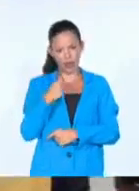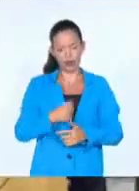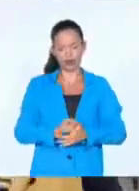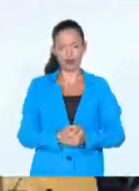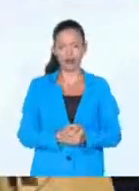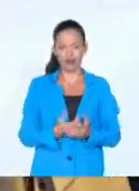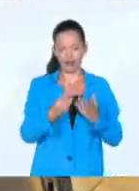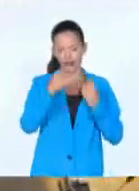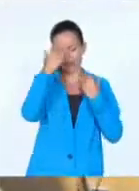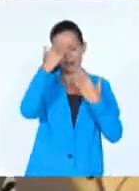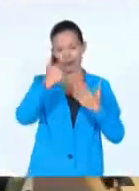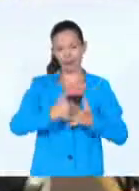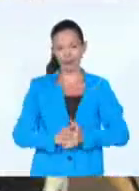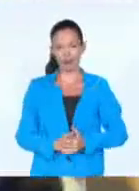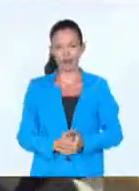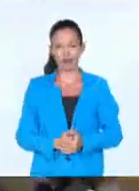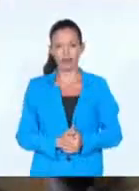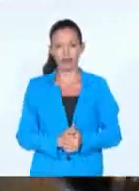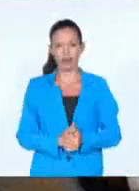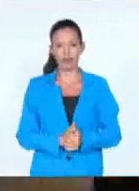gracias.